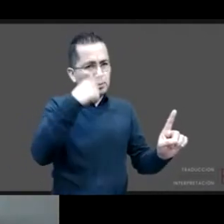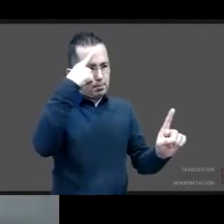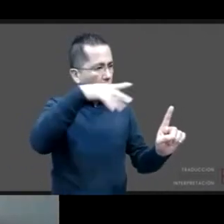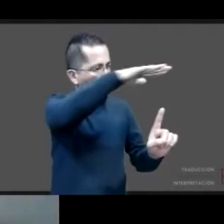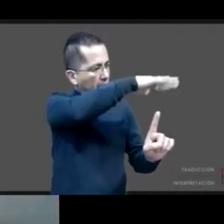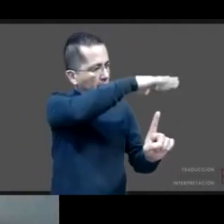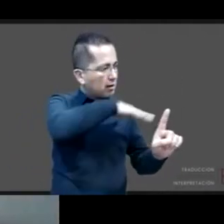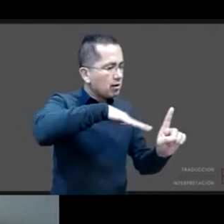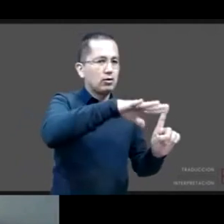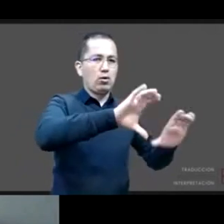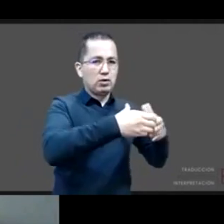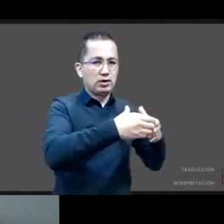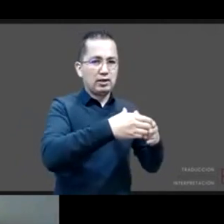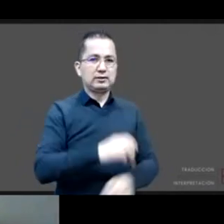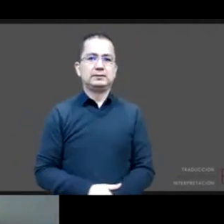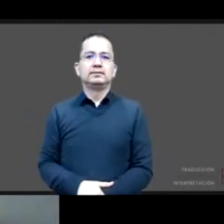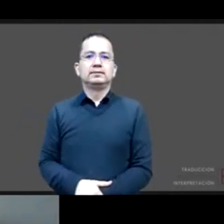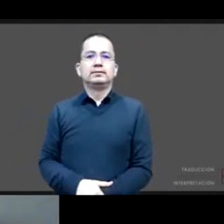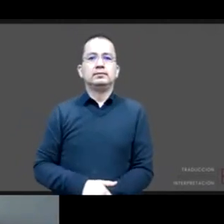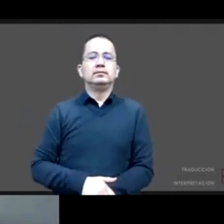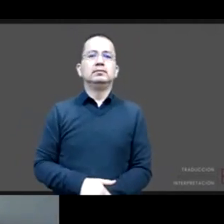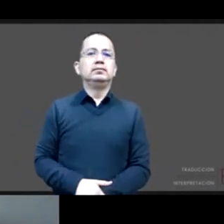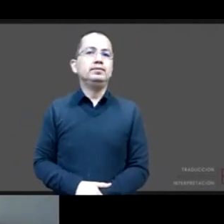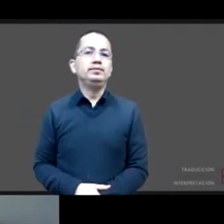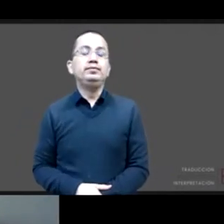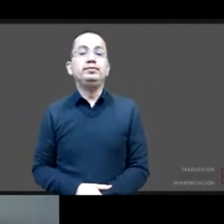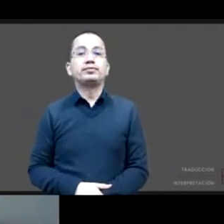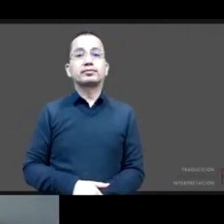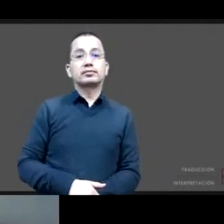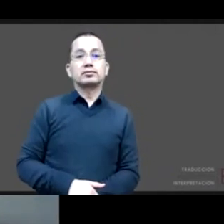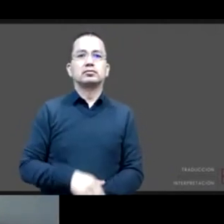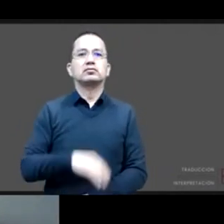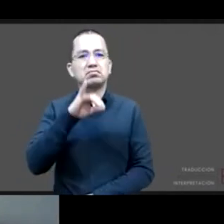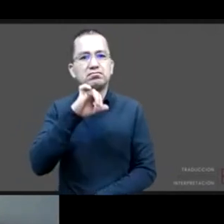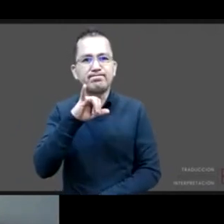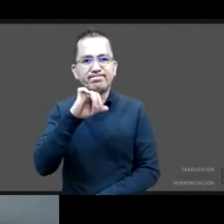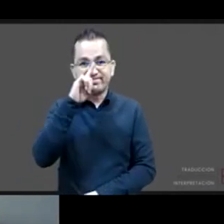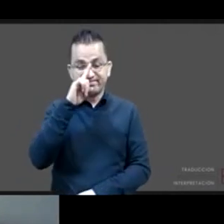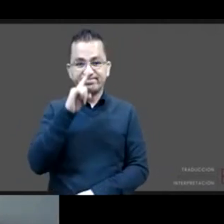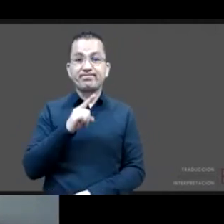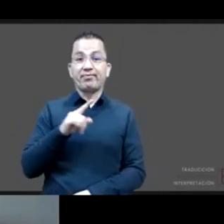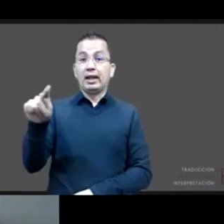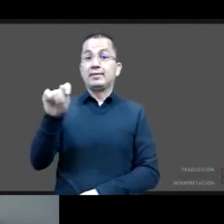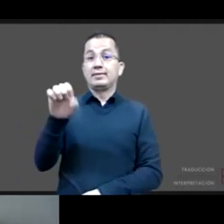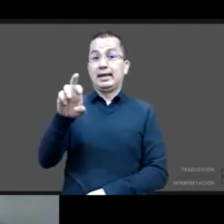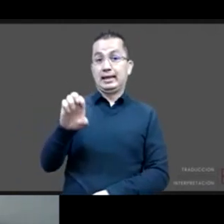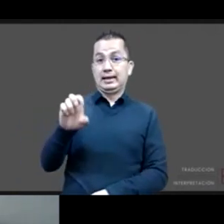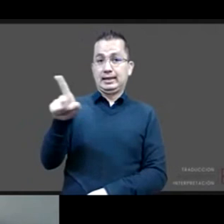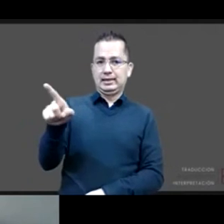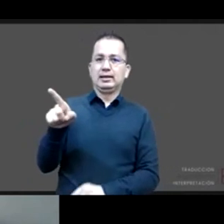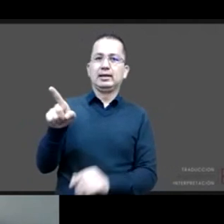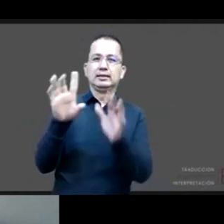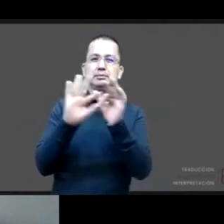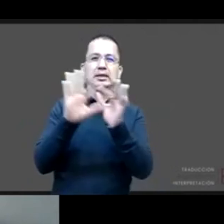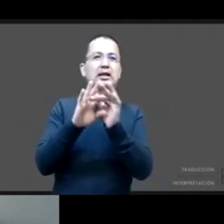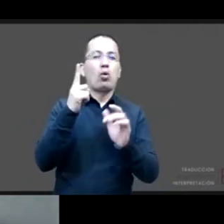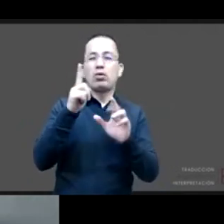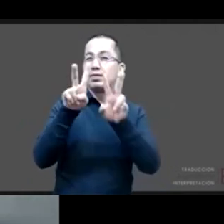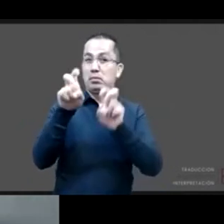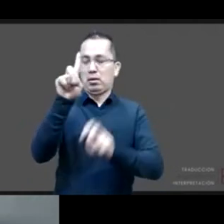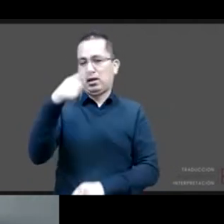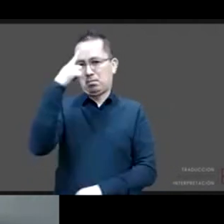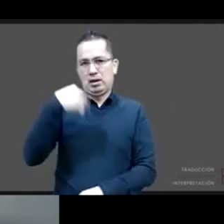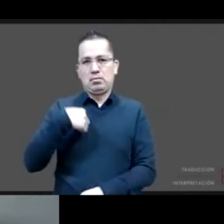Sí Tere plantea uno de los temas que a me emocionan y me me provocan mucha pasión que tiene que ver con la